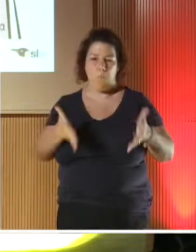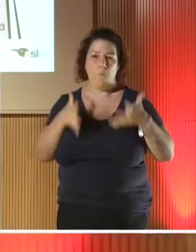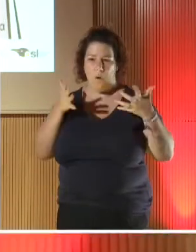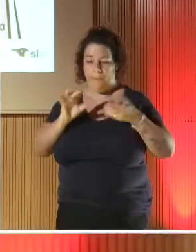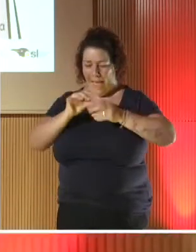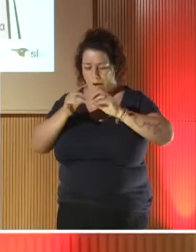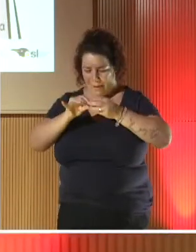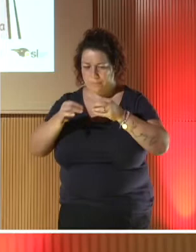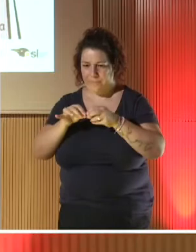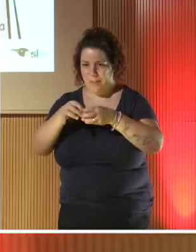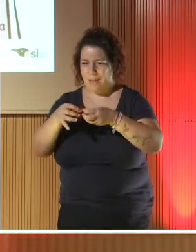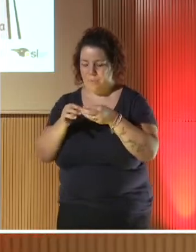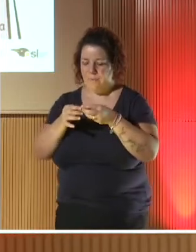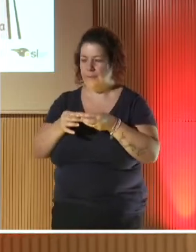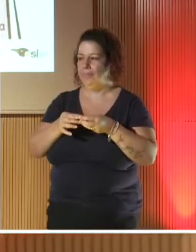he dado?